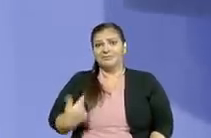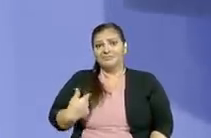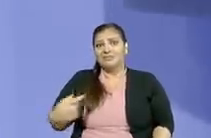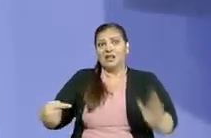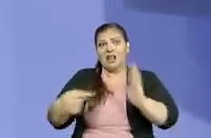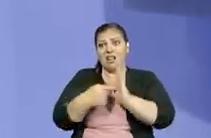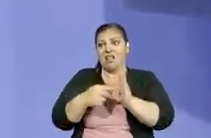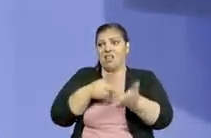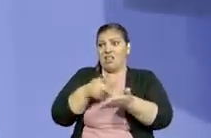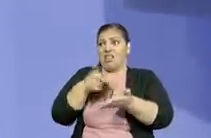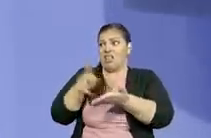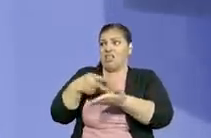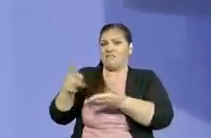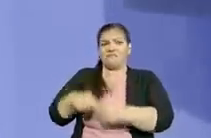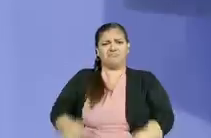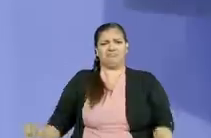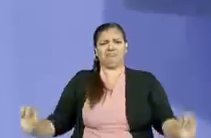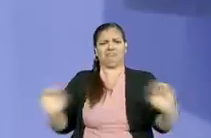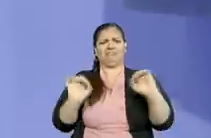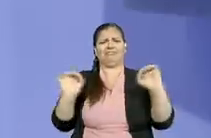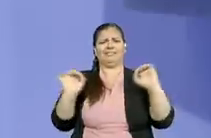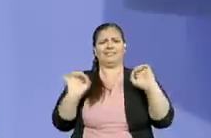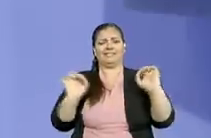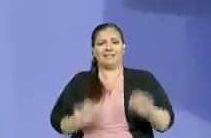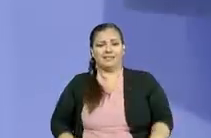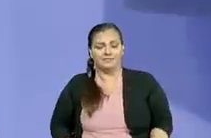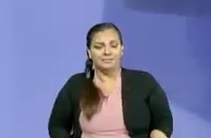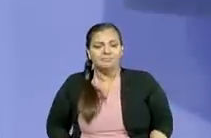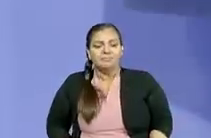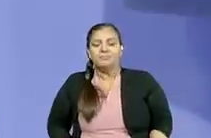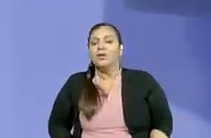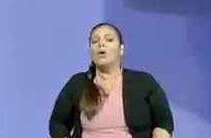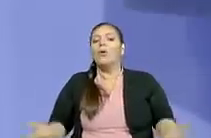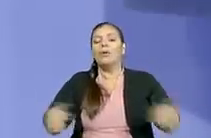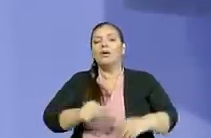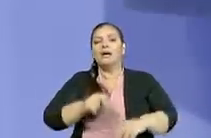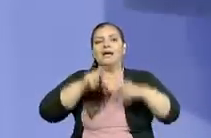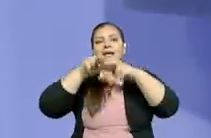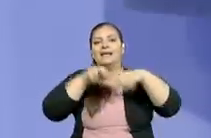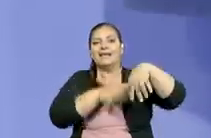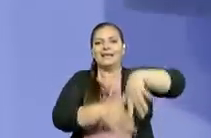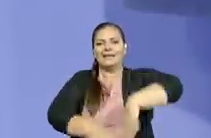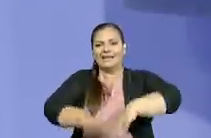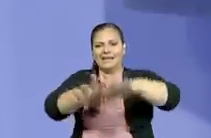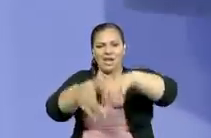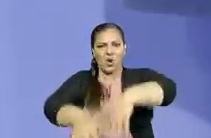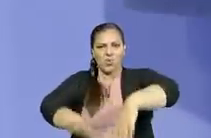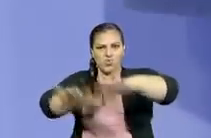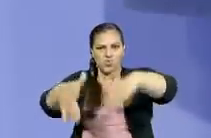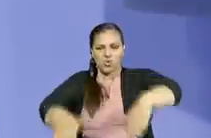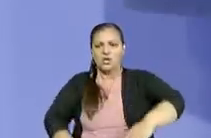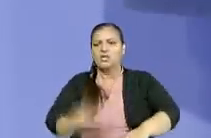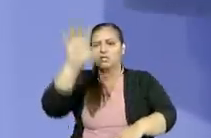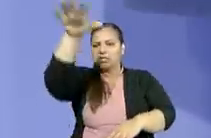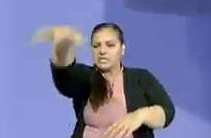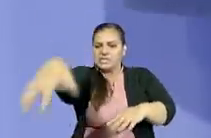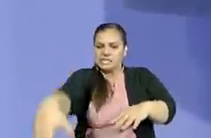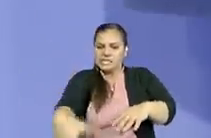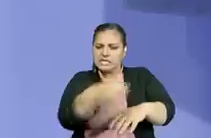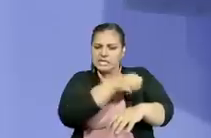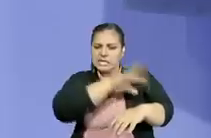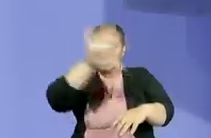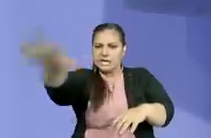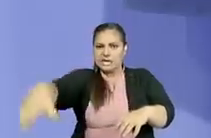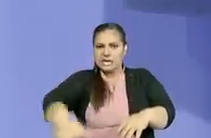Le ha costado 0 centavos al municipio. En el dragado que acabo de mencionar, no se va a involucrar un